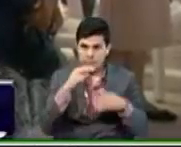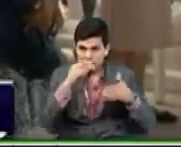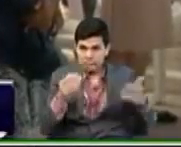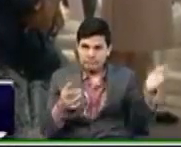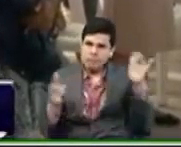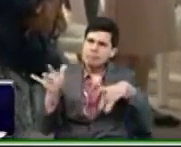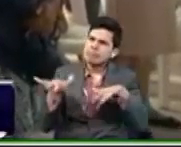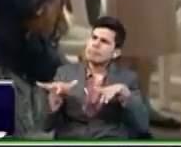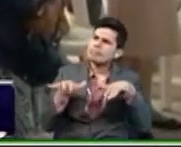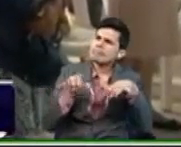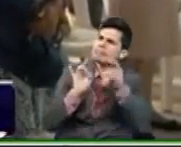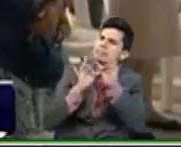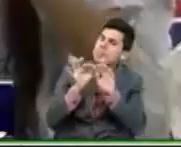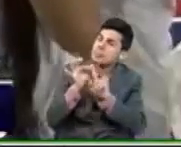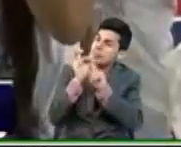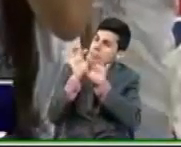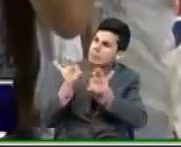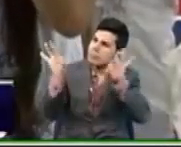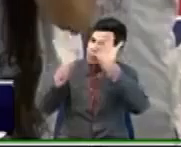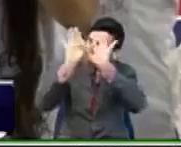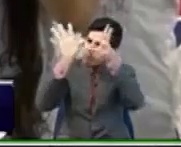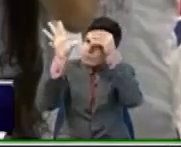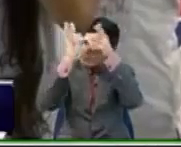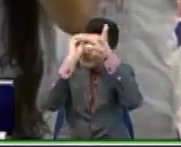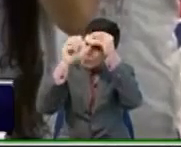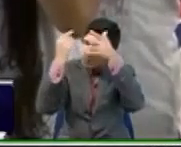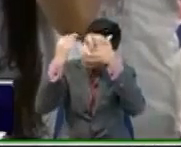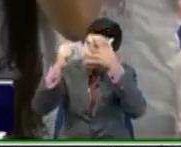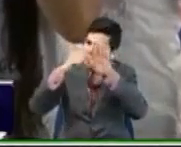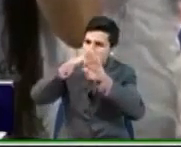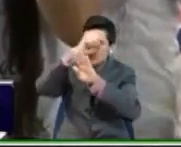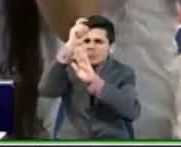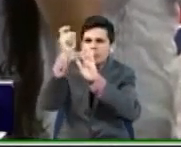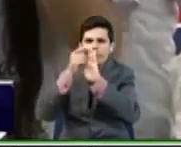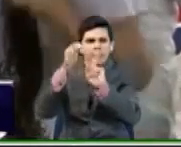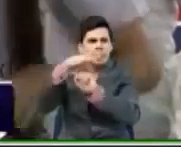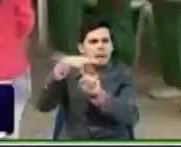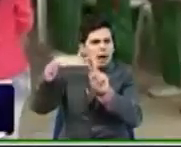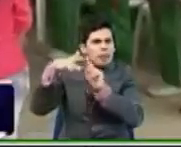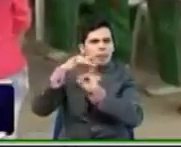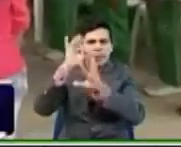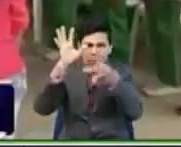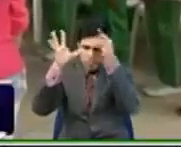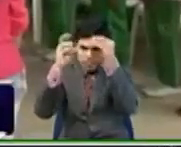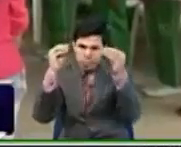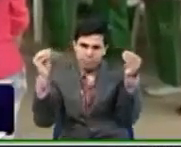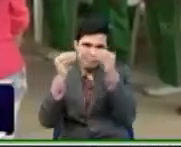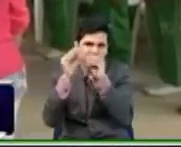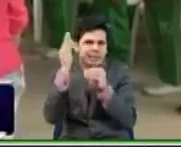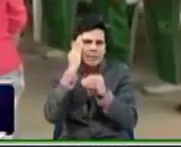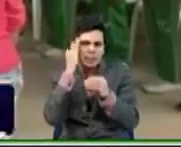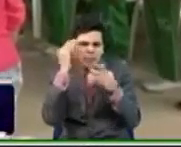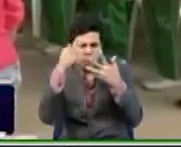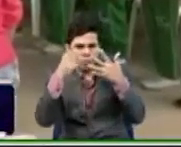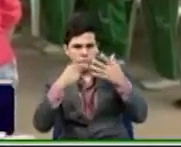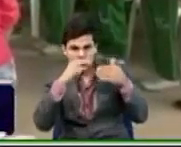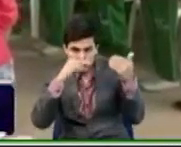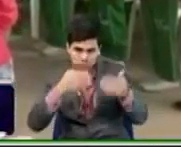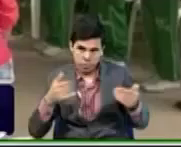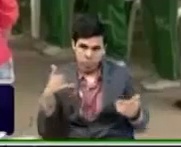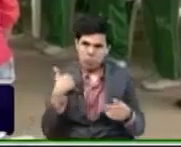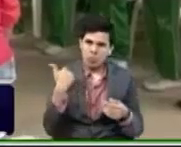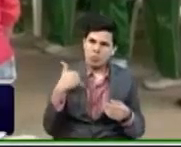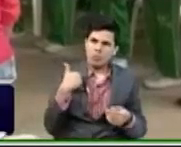apropian de esta gran fecha, dando a conocer la importancia de la conservación del medio ambiente y, por supuesto, de que todos los niños, jóvenes